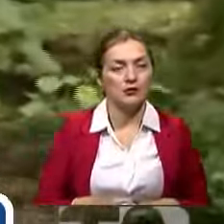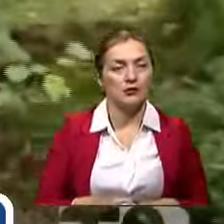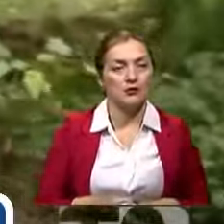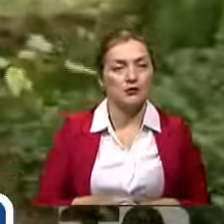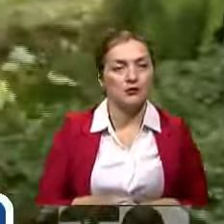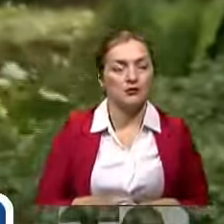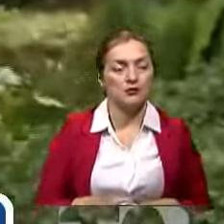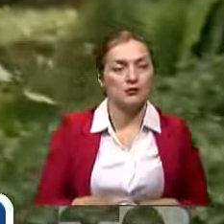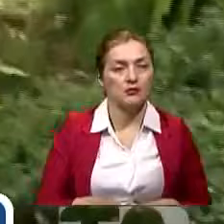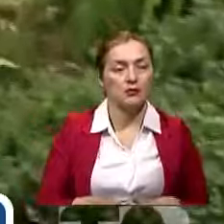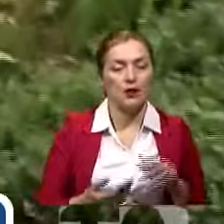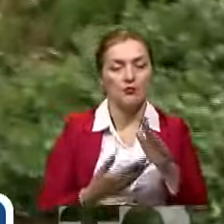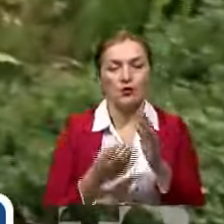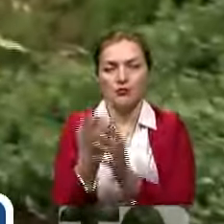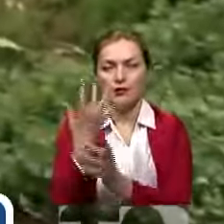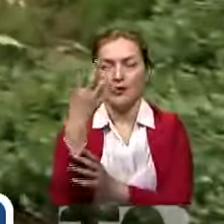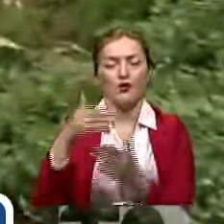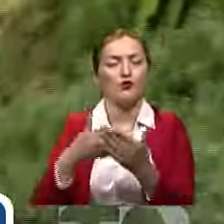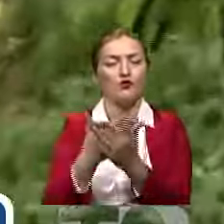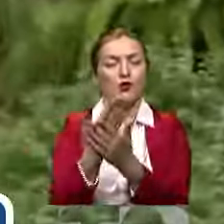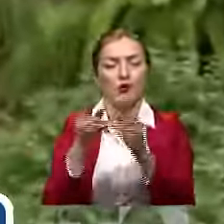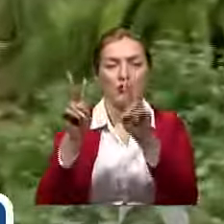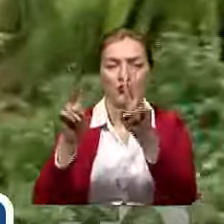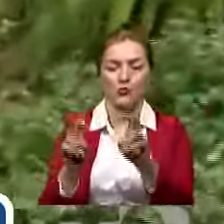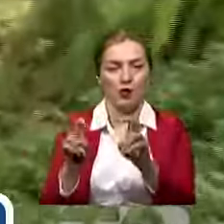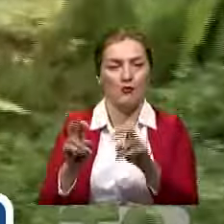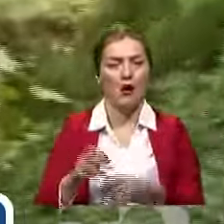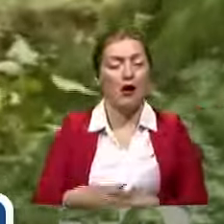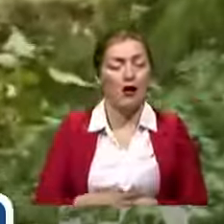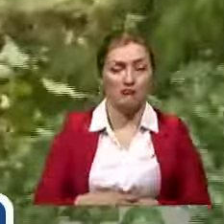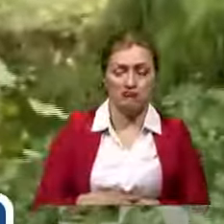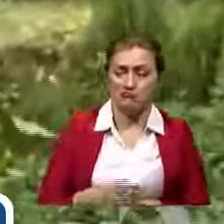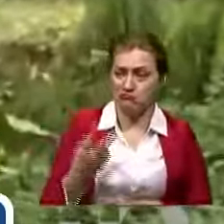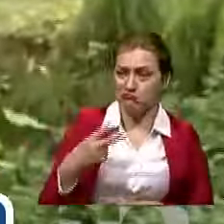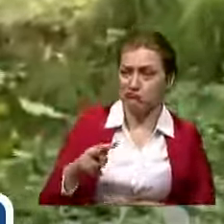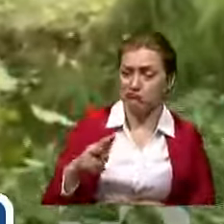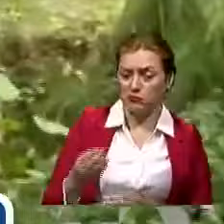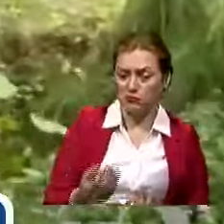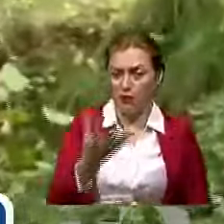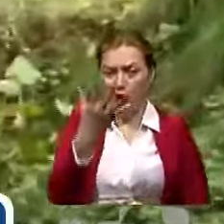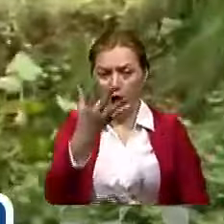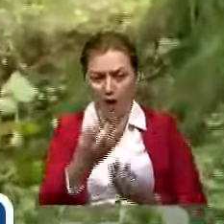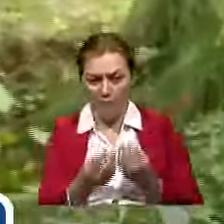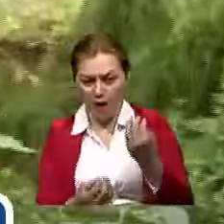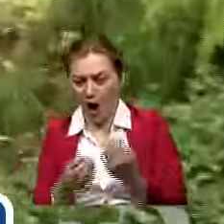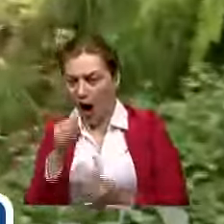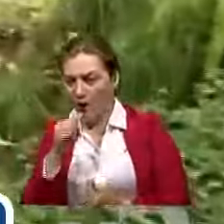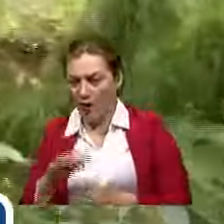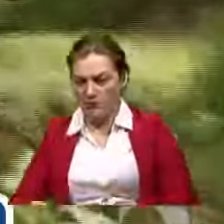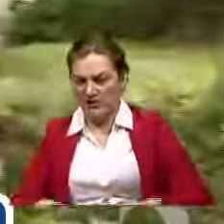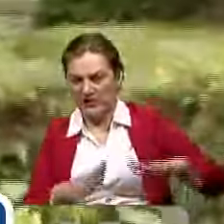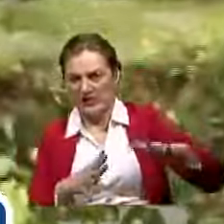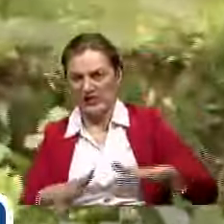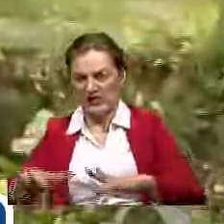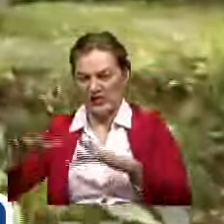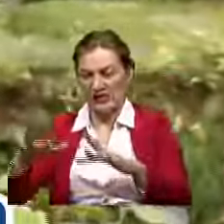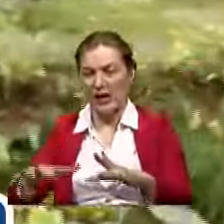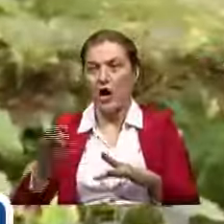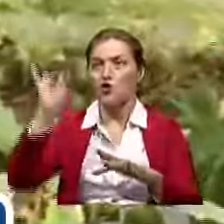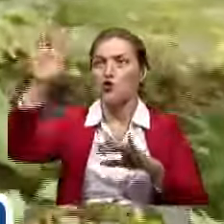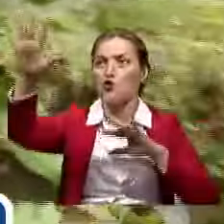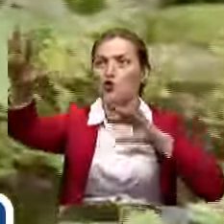con un nuevo jardín, ¿no es cierto?, temático de nenúfares, donde van a ver cómo el fuego y el agua se fusionan en un espectáculo de luces.